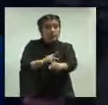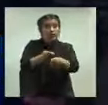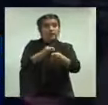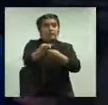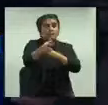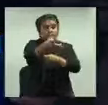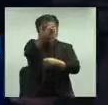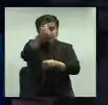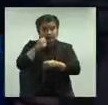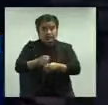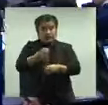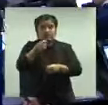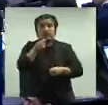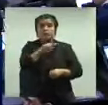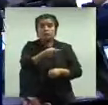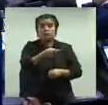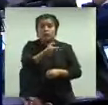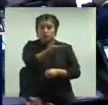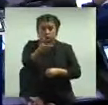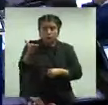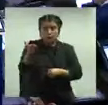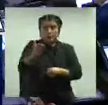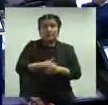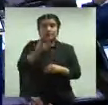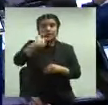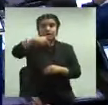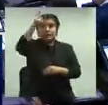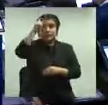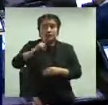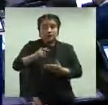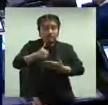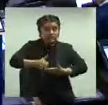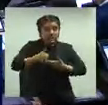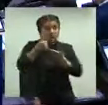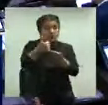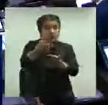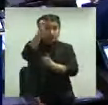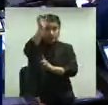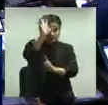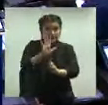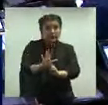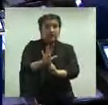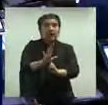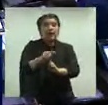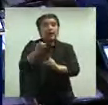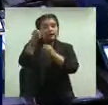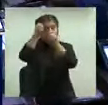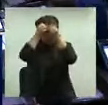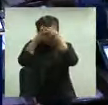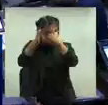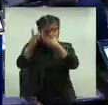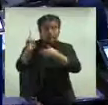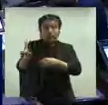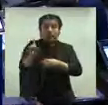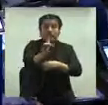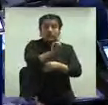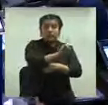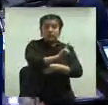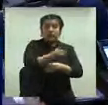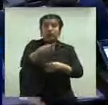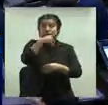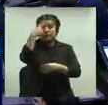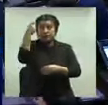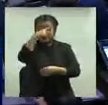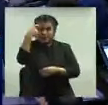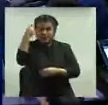se los exija y demande. Que Dios les ayude, les bendiga y les dé sabiduría en el